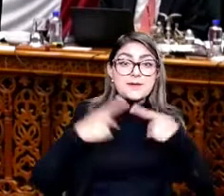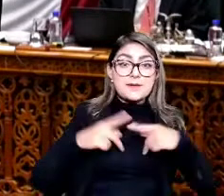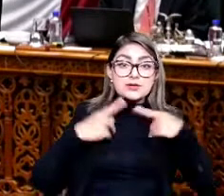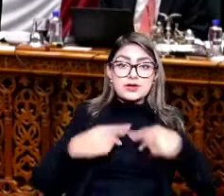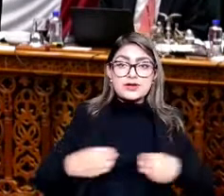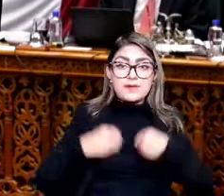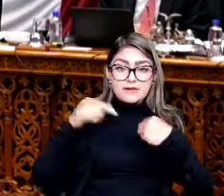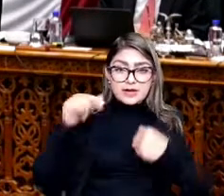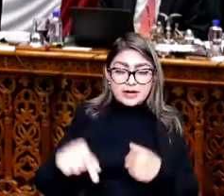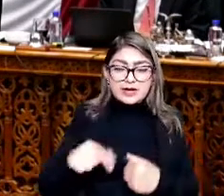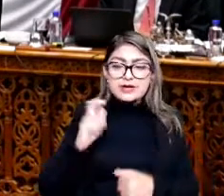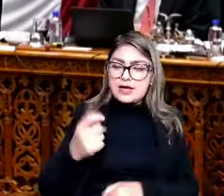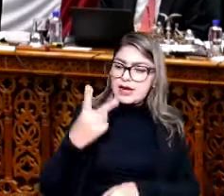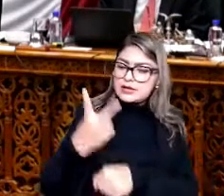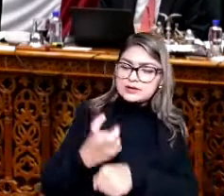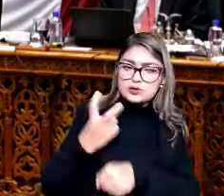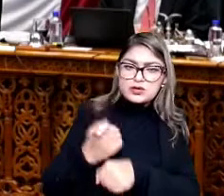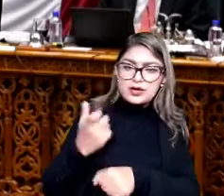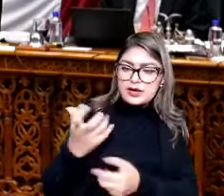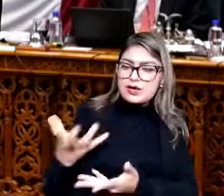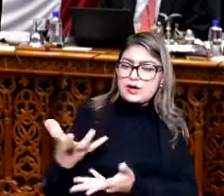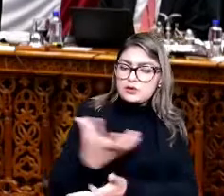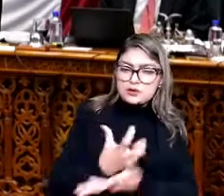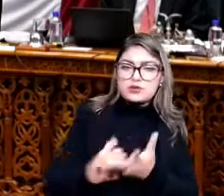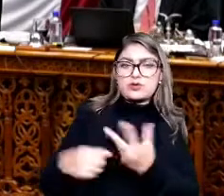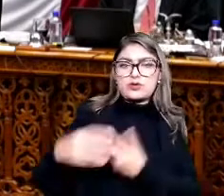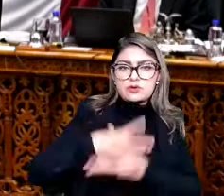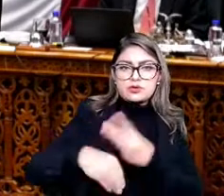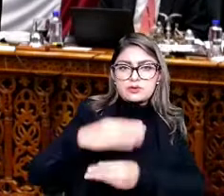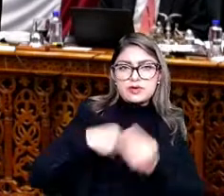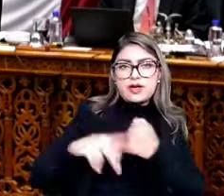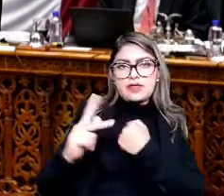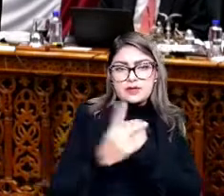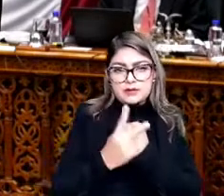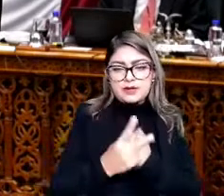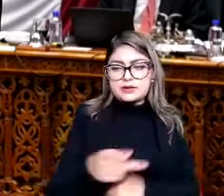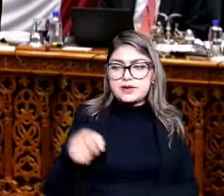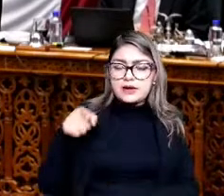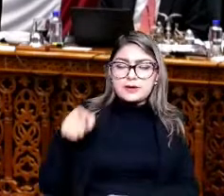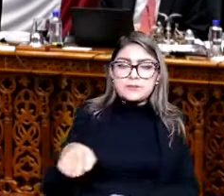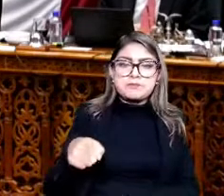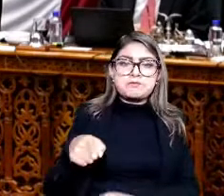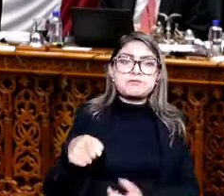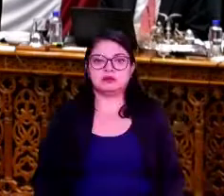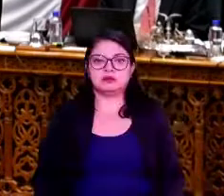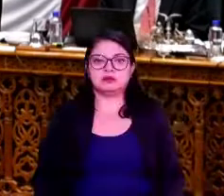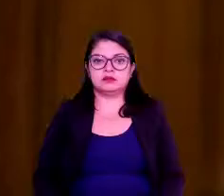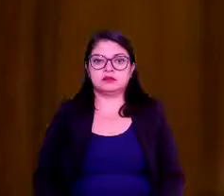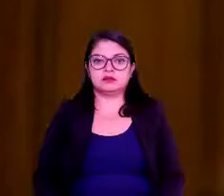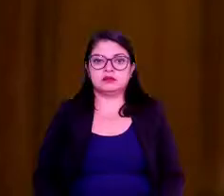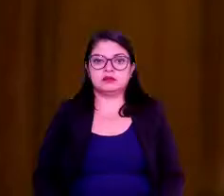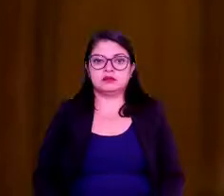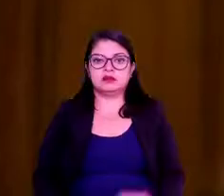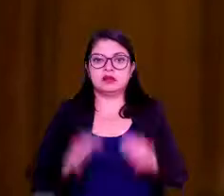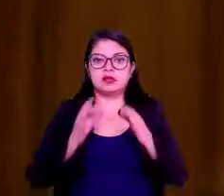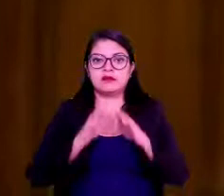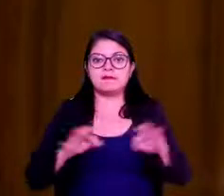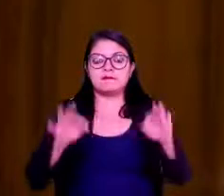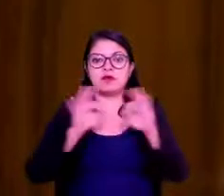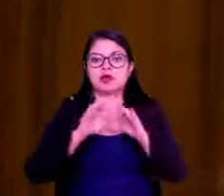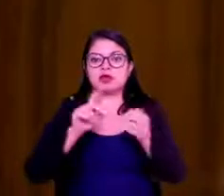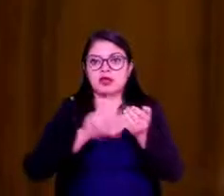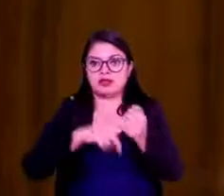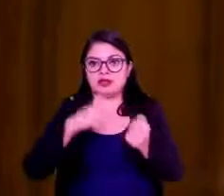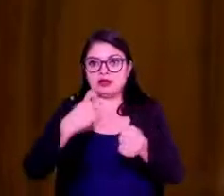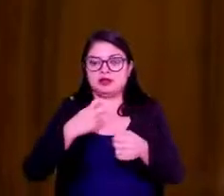segunda economía más grande del país. La movilidad y la conectividad juegan un papel muy importante en ese